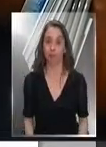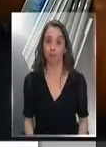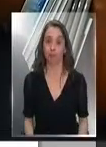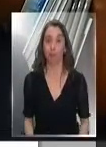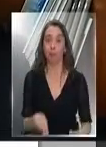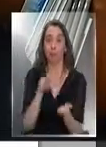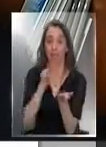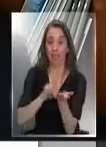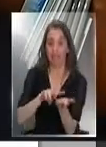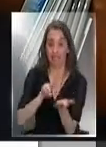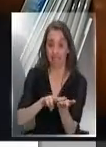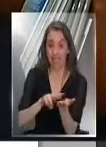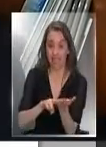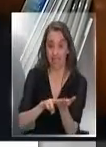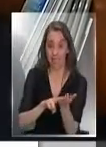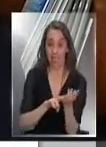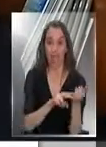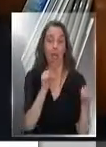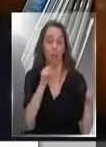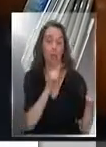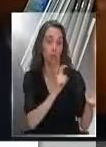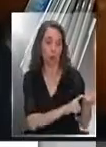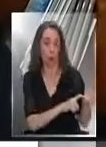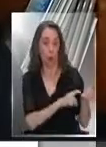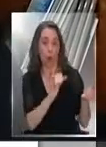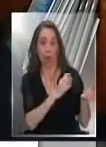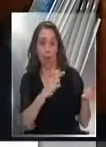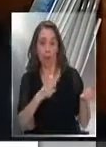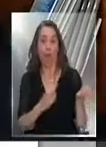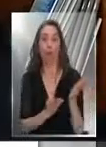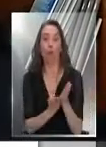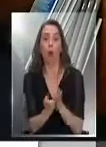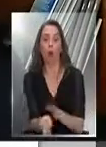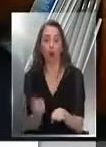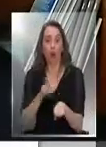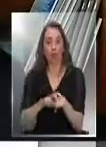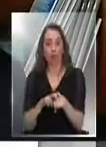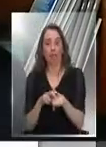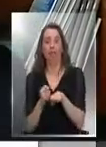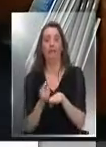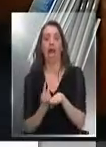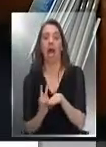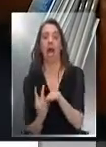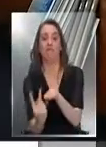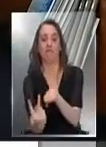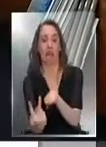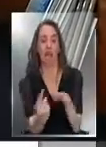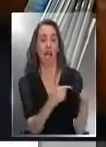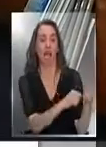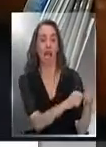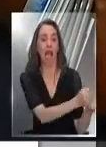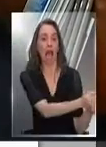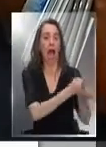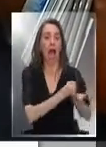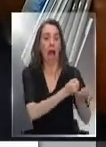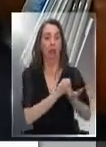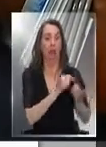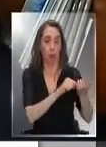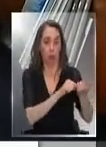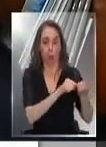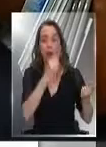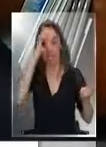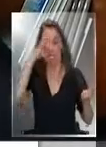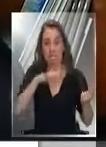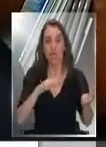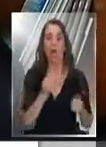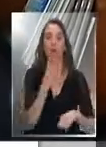La realidad es que se invoca la aplicación solo al comienzo del viaje y luego lo que hace esta es ayudarte porque sabes cuánto te